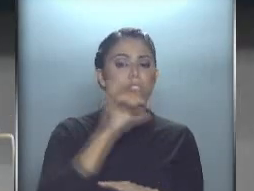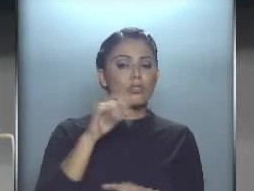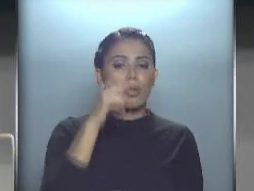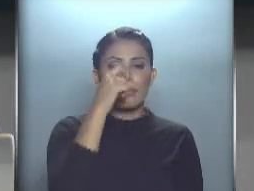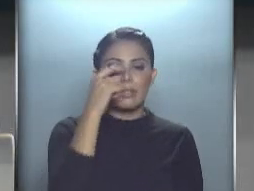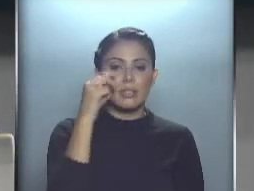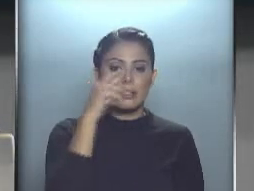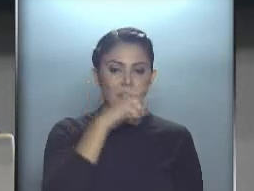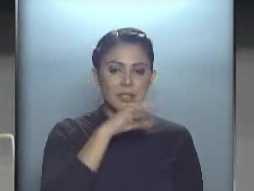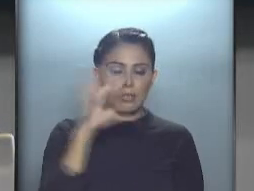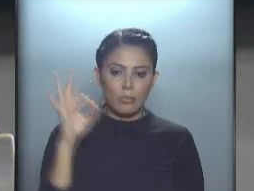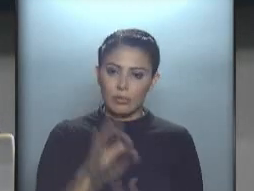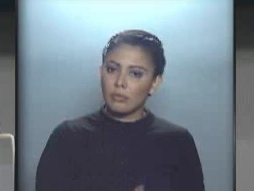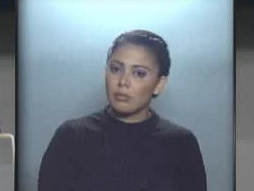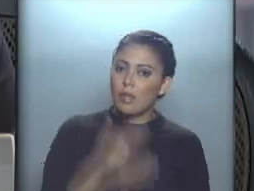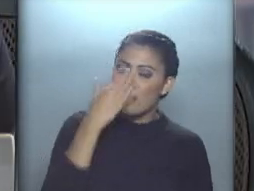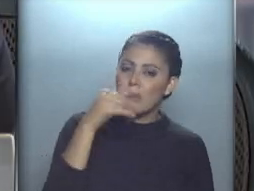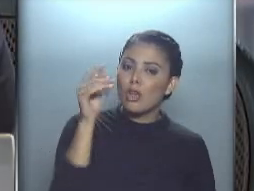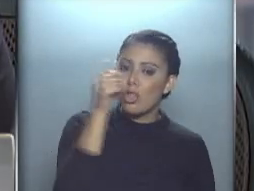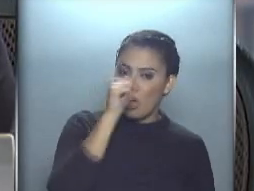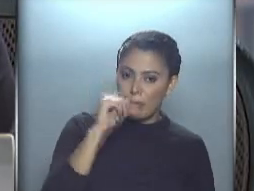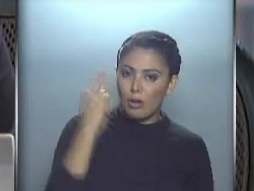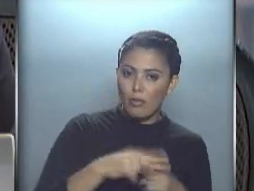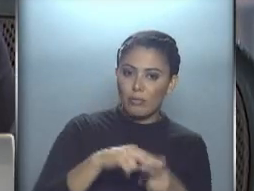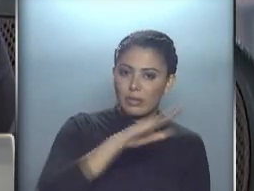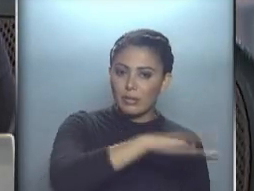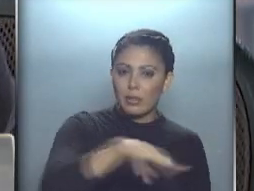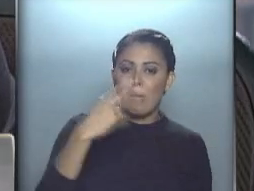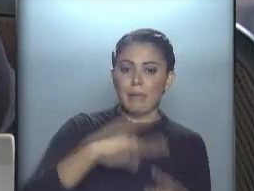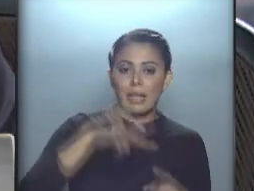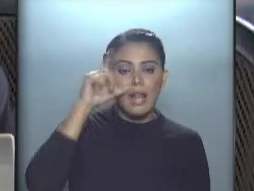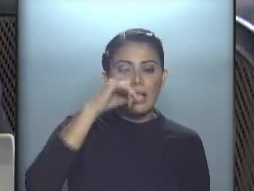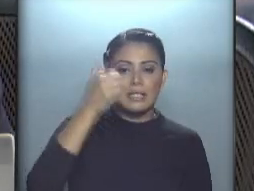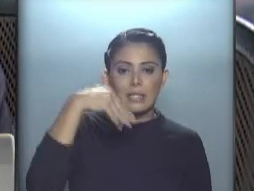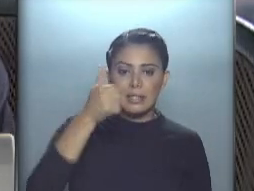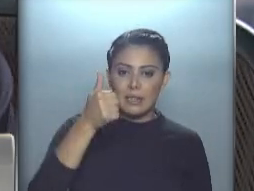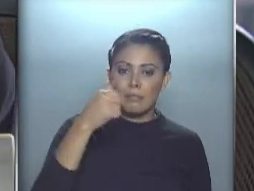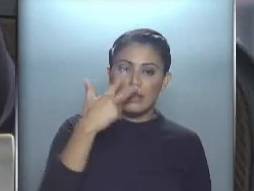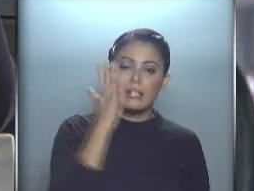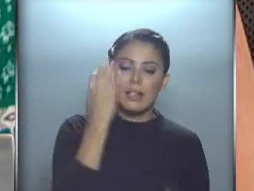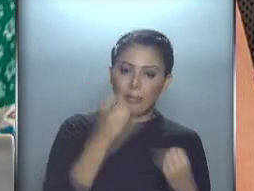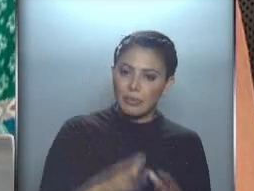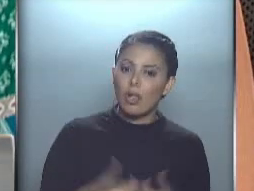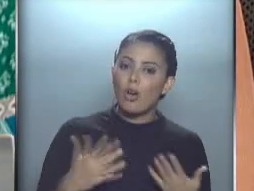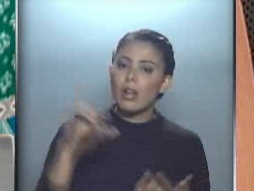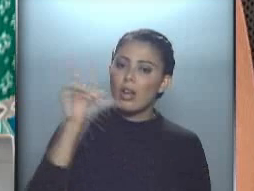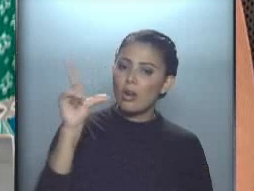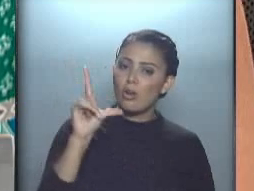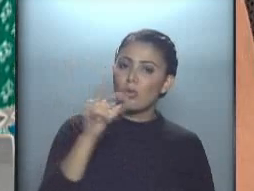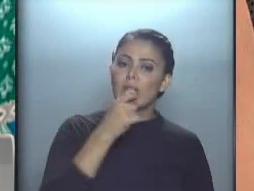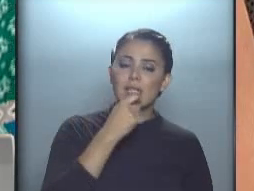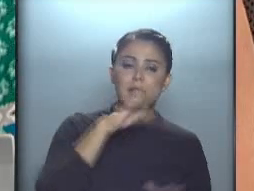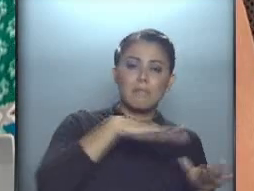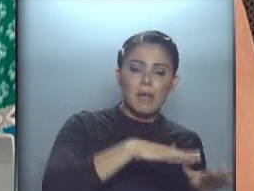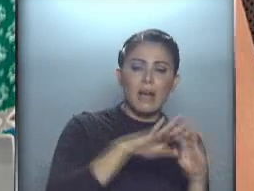Bueno, allí estaremos entonces. Y el domingo el festival infantil en Parque Lezama a partir de las 3 de la tarde. Bueno, y esperemos que el lunes, después de todas estas